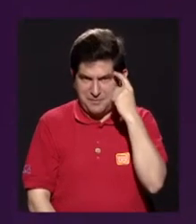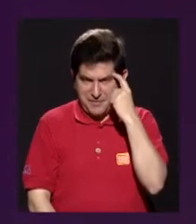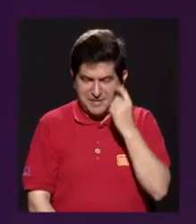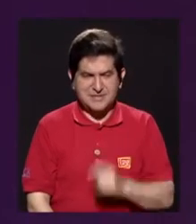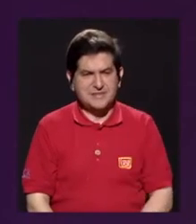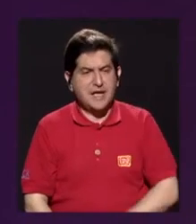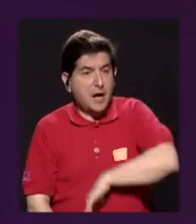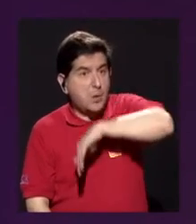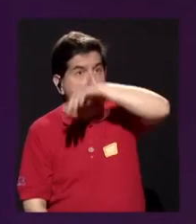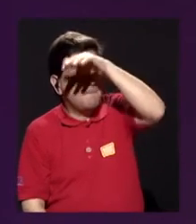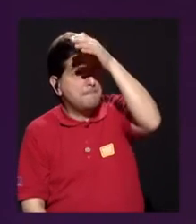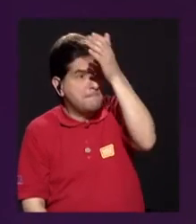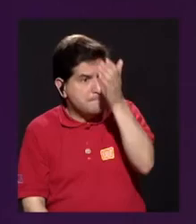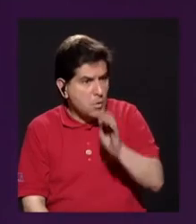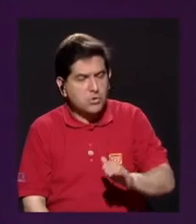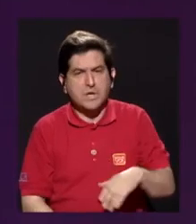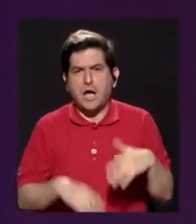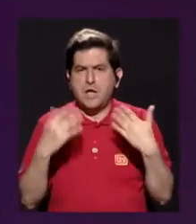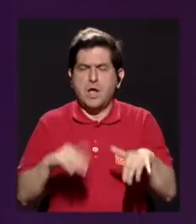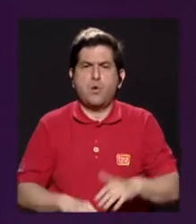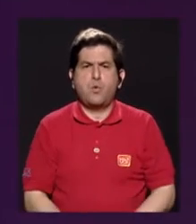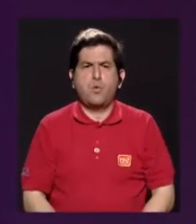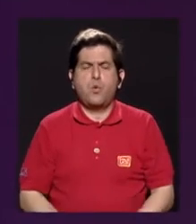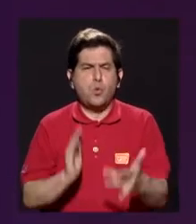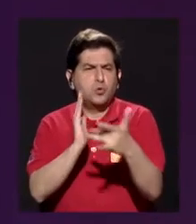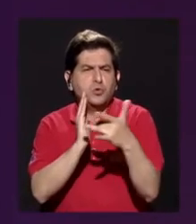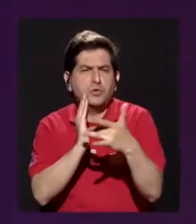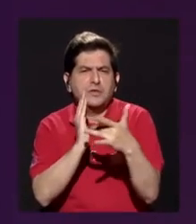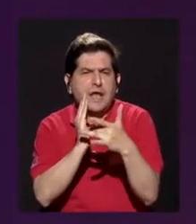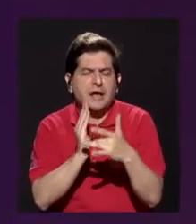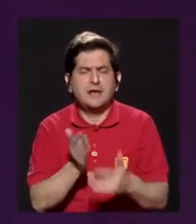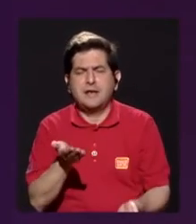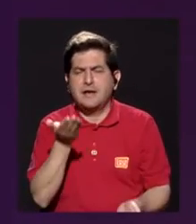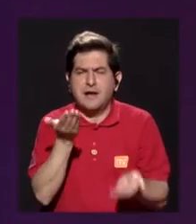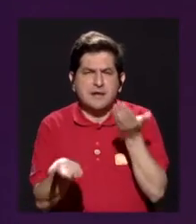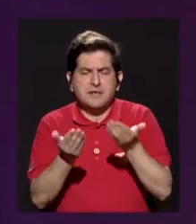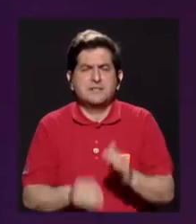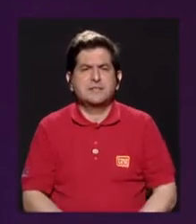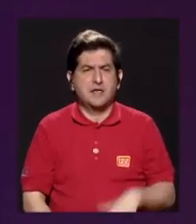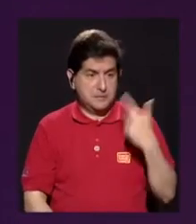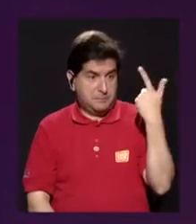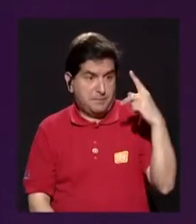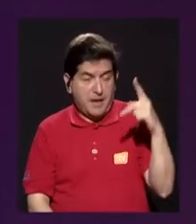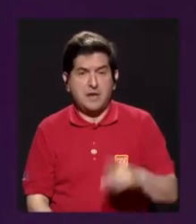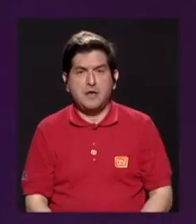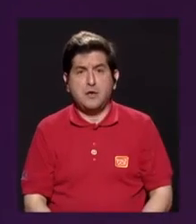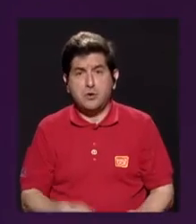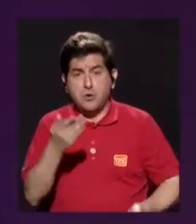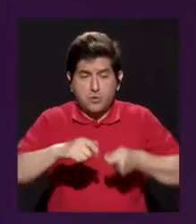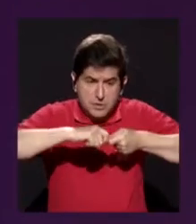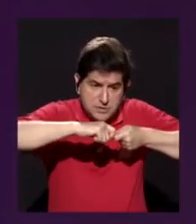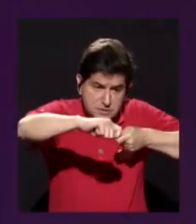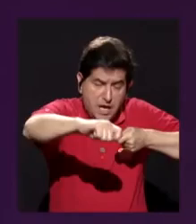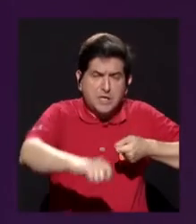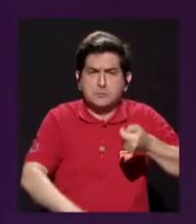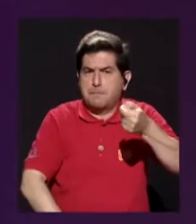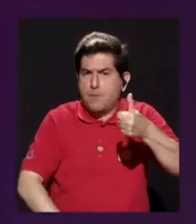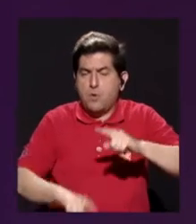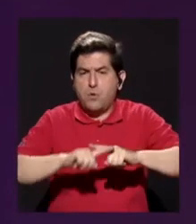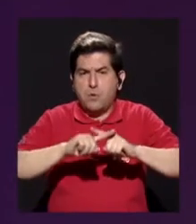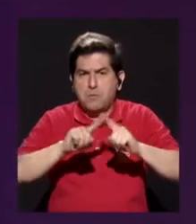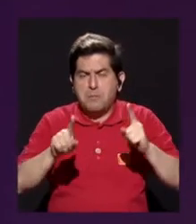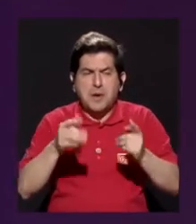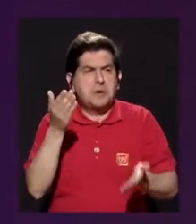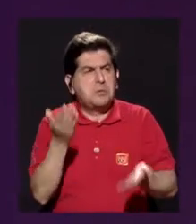una montaña puede ser muy técnica y es porque es mucho más peligrosa, ¿verdad? Entonces puede ser una distancia corta. Por lo general puede